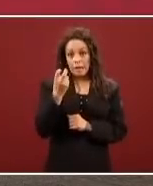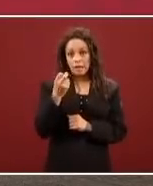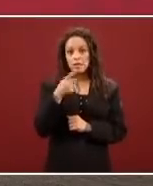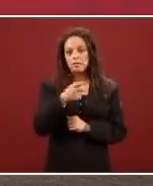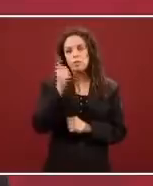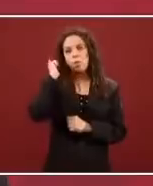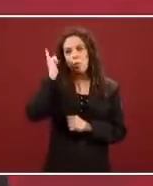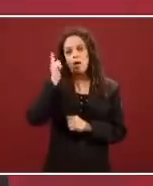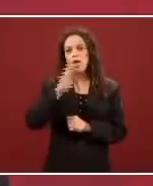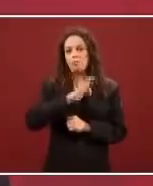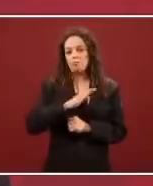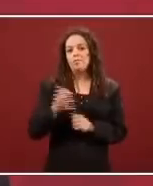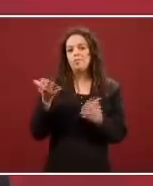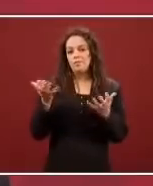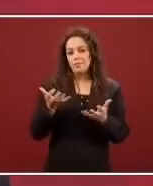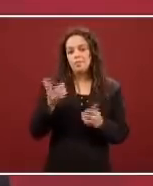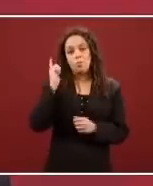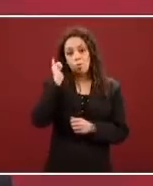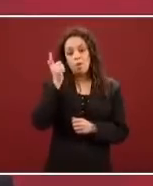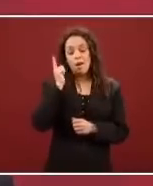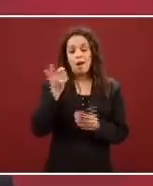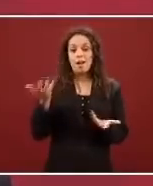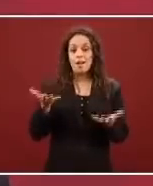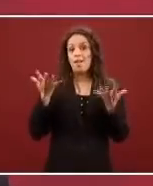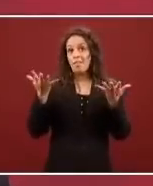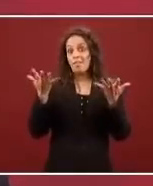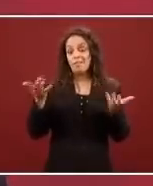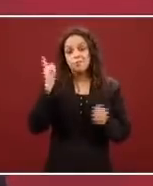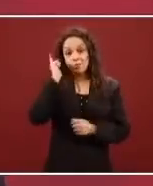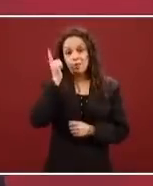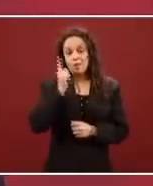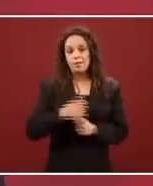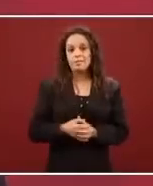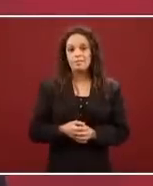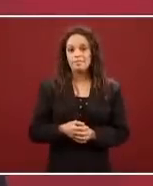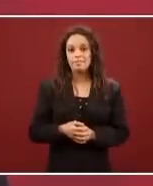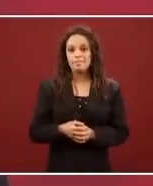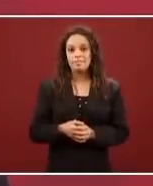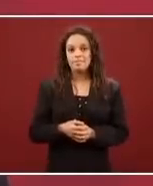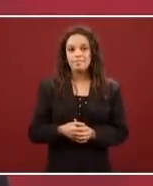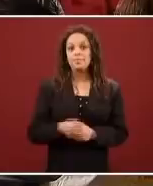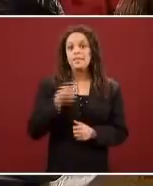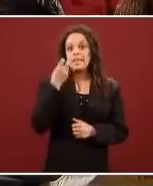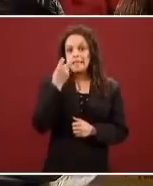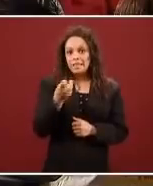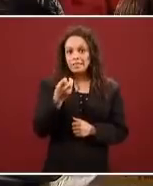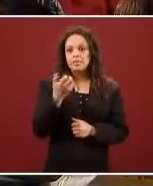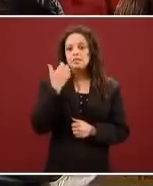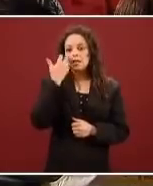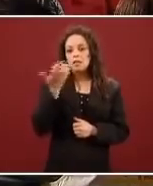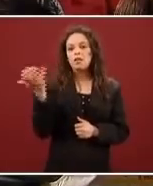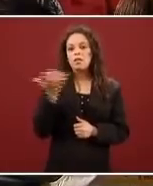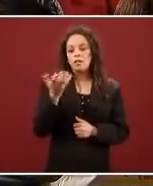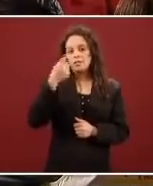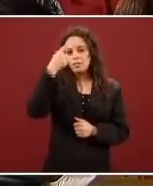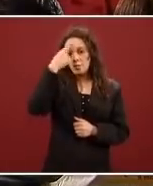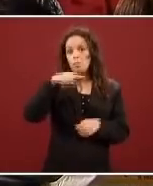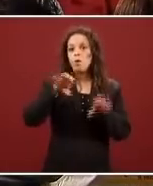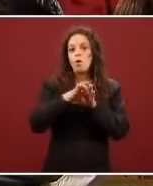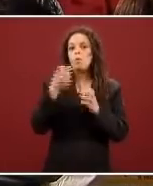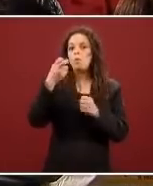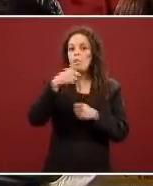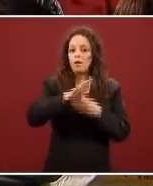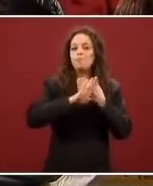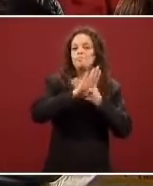deseada, más que esperada, es deseada y es la que precisamente se quiere lograr con las actividades de sana distancia.